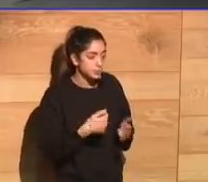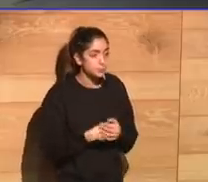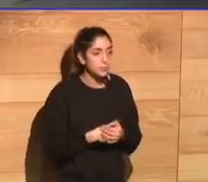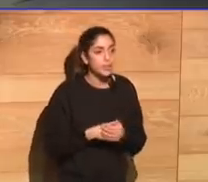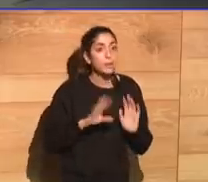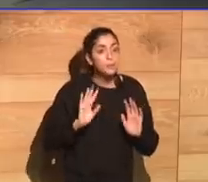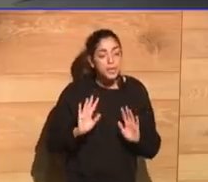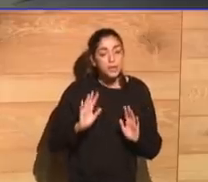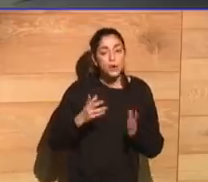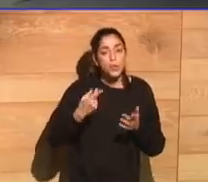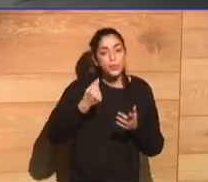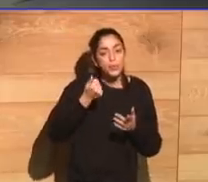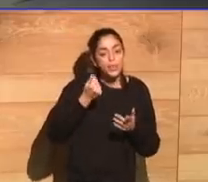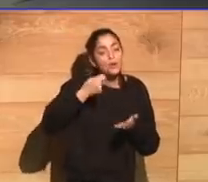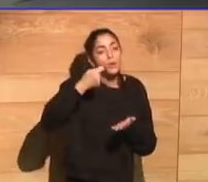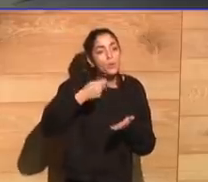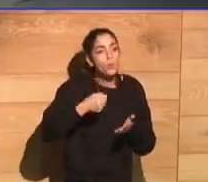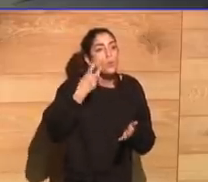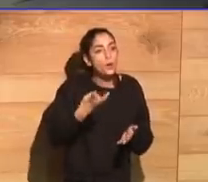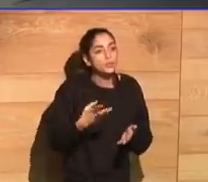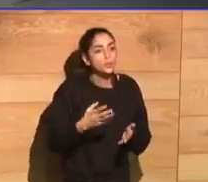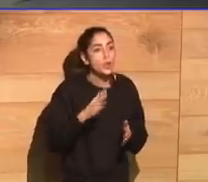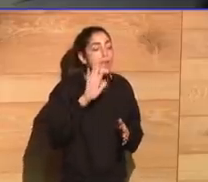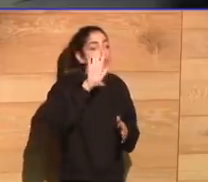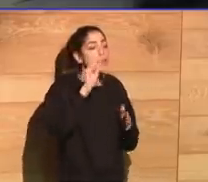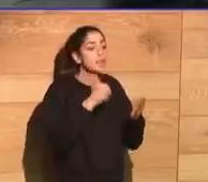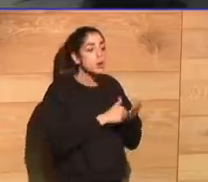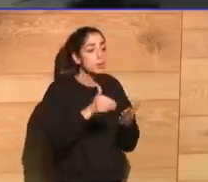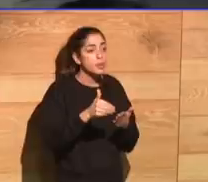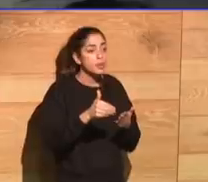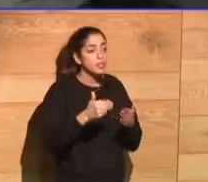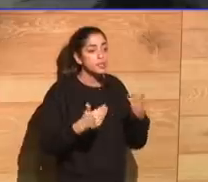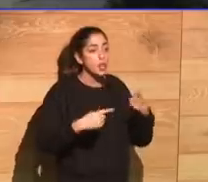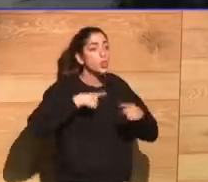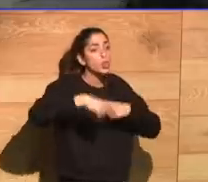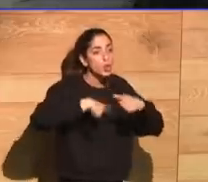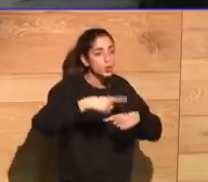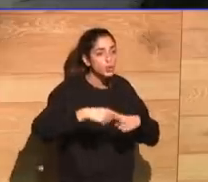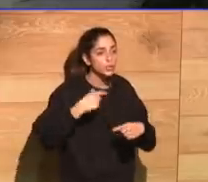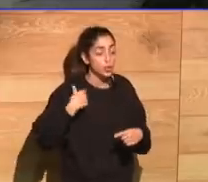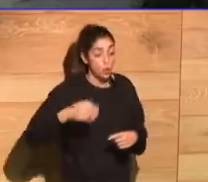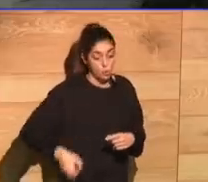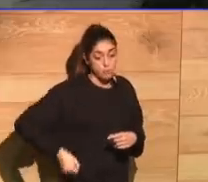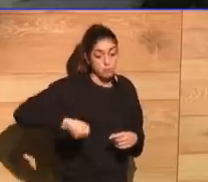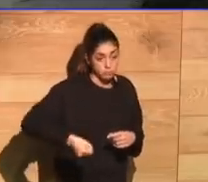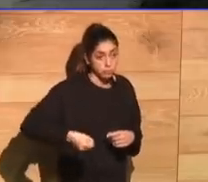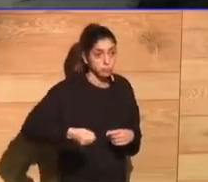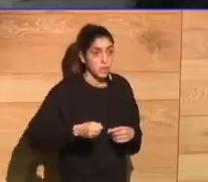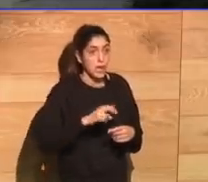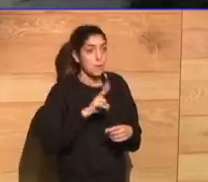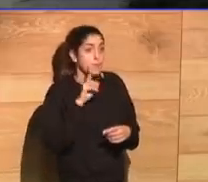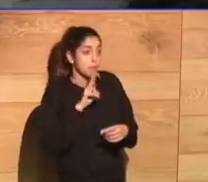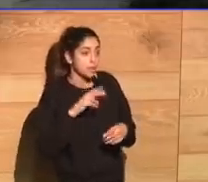pasta cobraba en ese 5 momento? Millones por un día de trabajo. 5 millones, tú filmas pues, una maleta pues, verde, mal, yo me quedo en casa. Mal pagado no está. No.